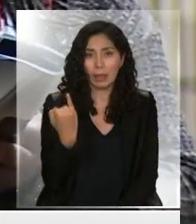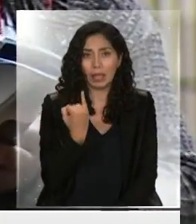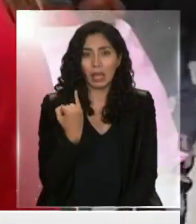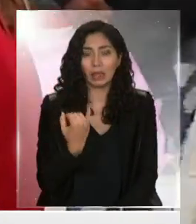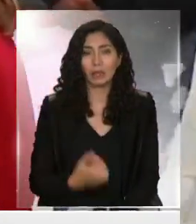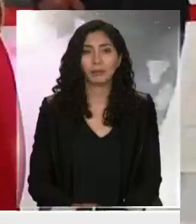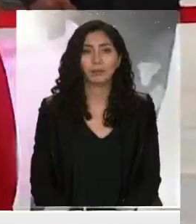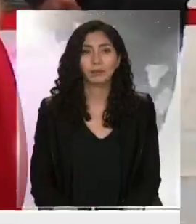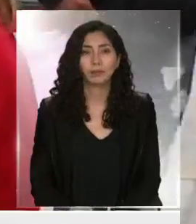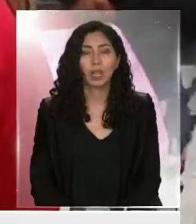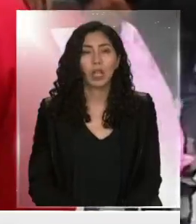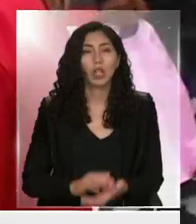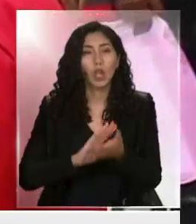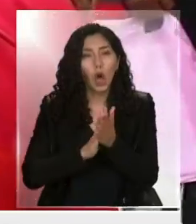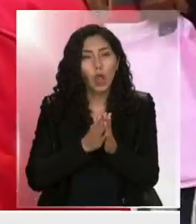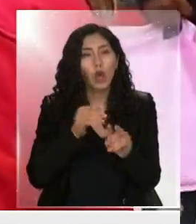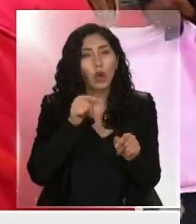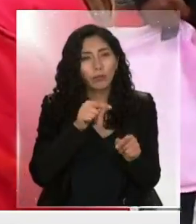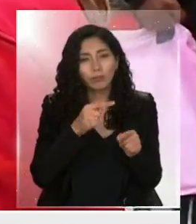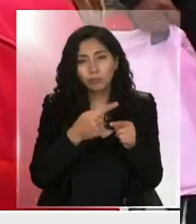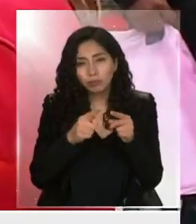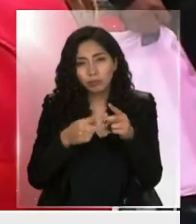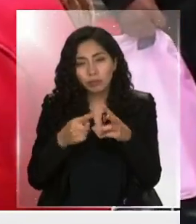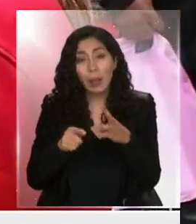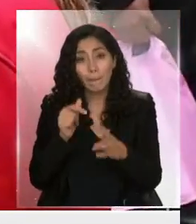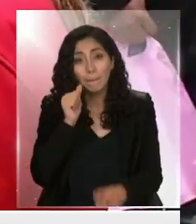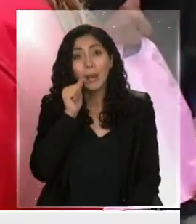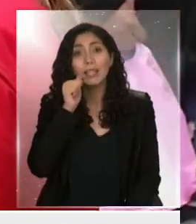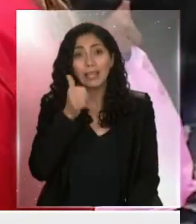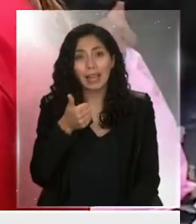Todos estos argumentos cobrarán vida mañana